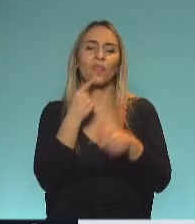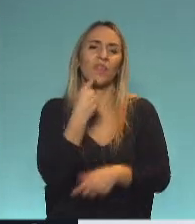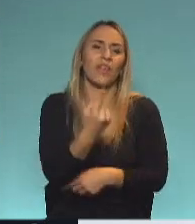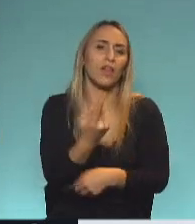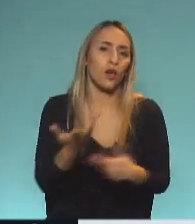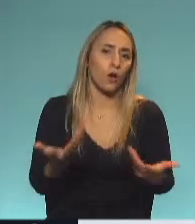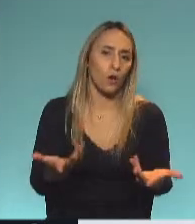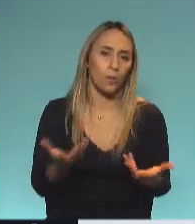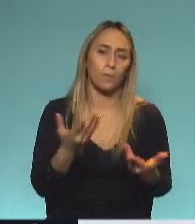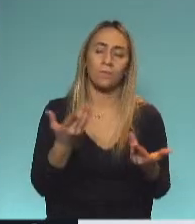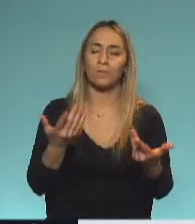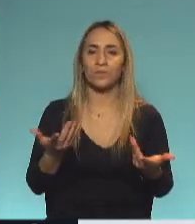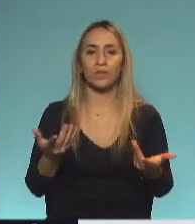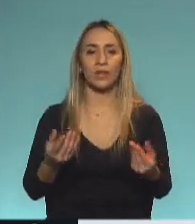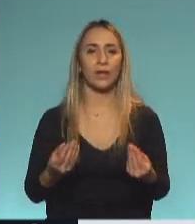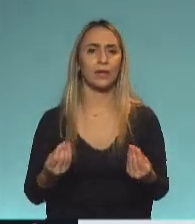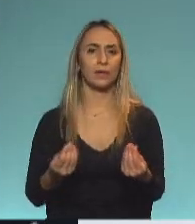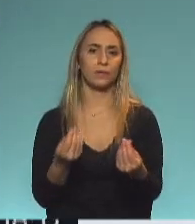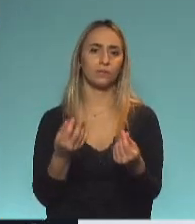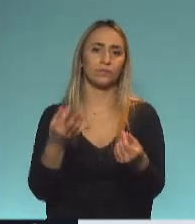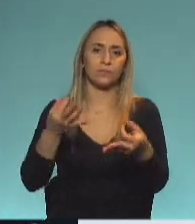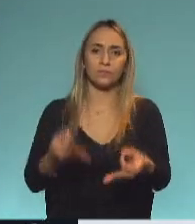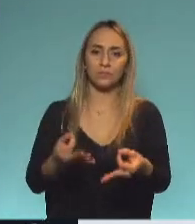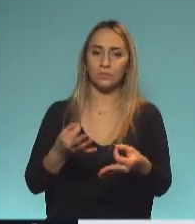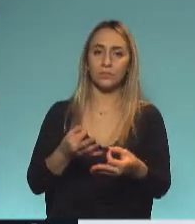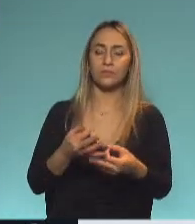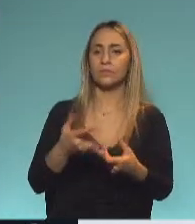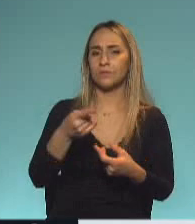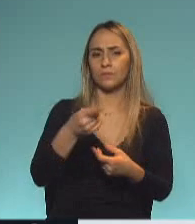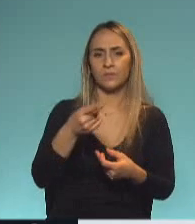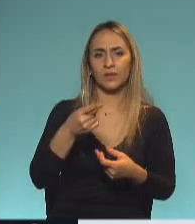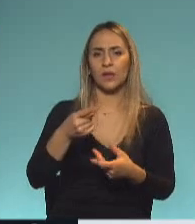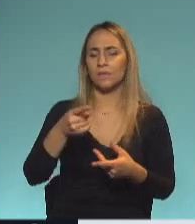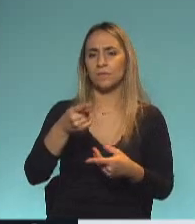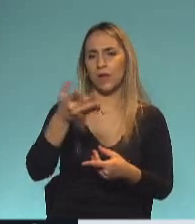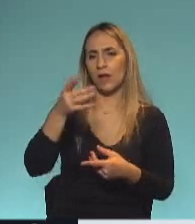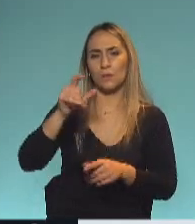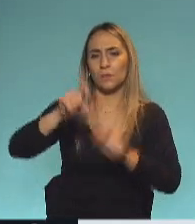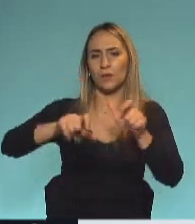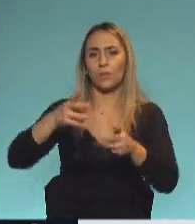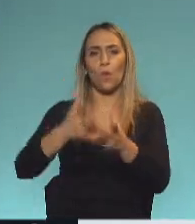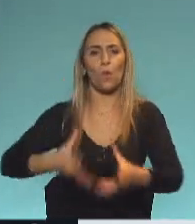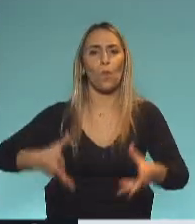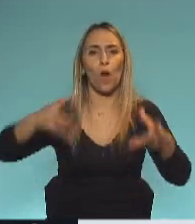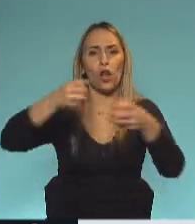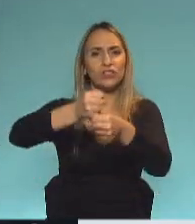que fueron ramos con unas bolsas de recibo para ese